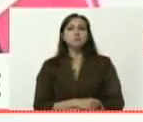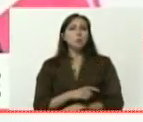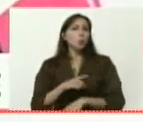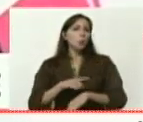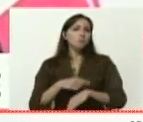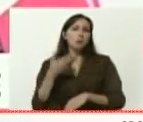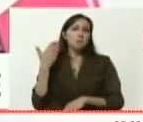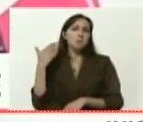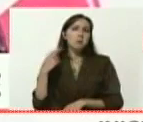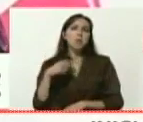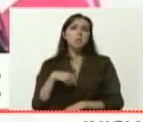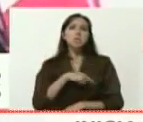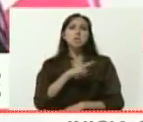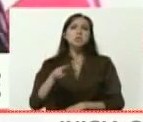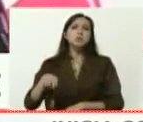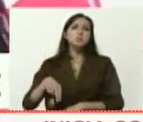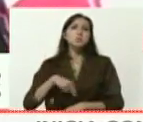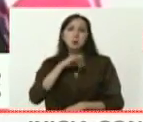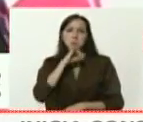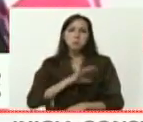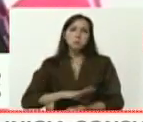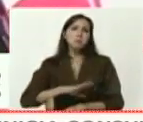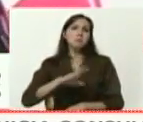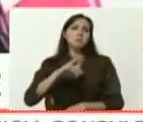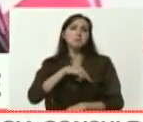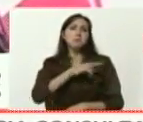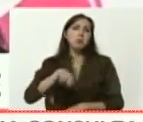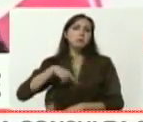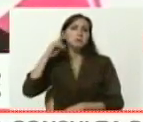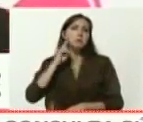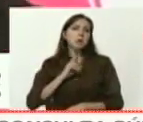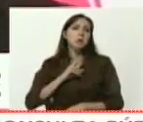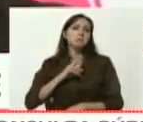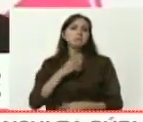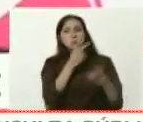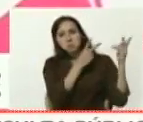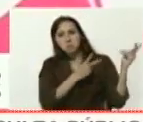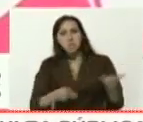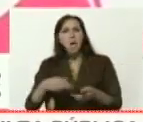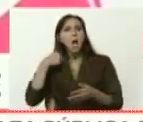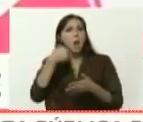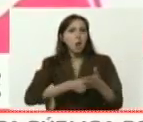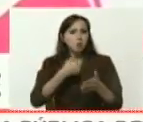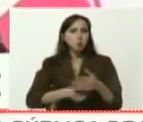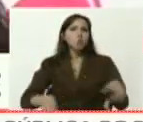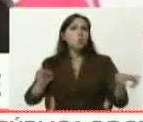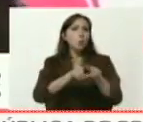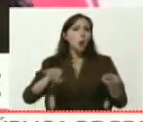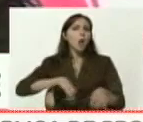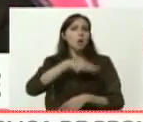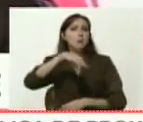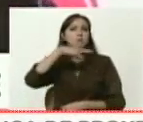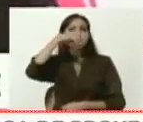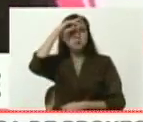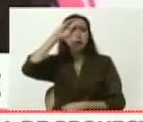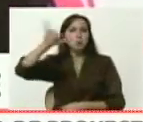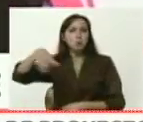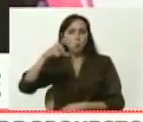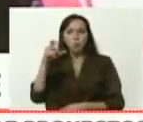libertador que nos invita a la lucha, así como está el espíritu de Jorge Rodríguez por